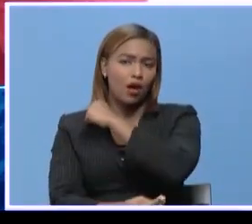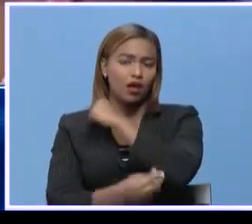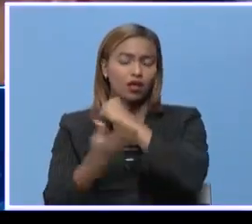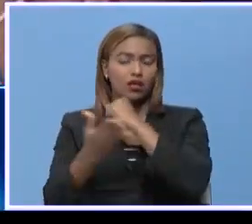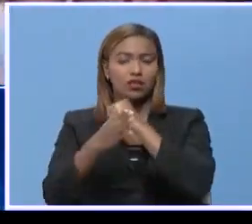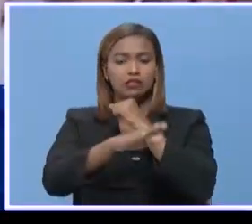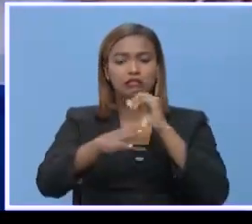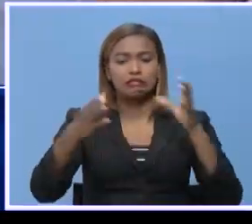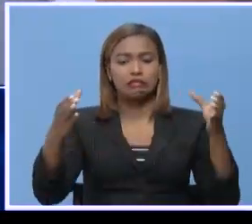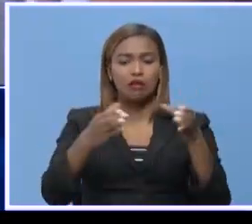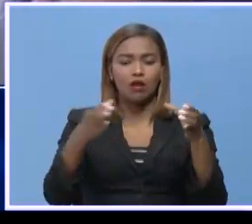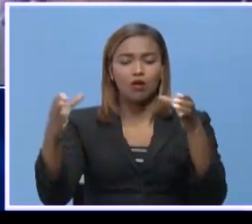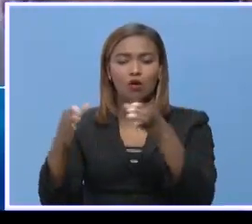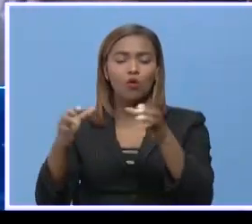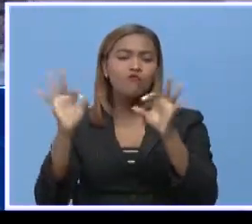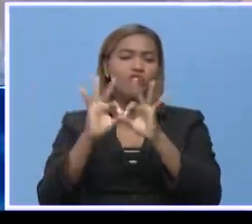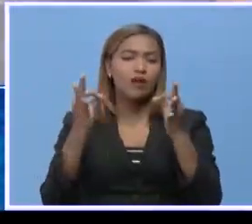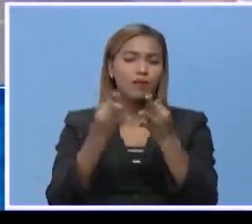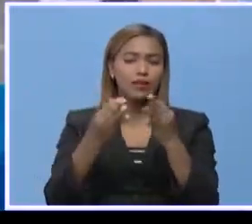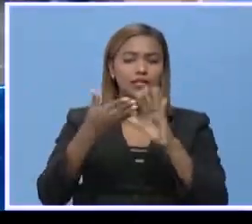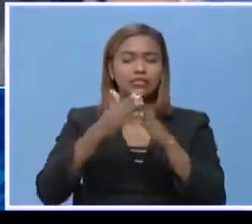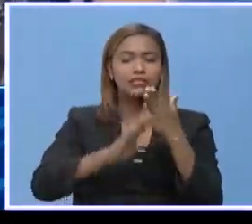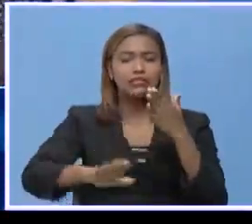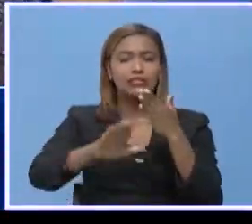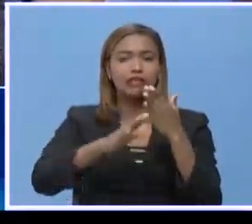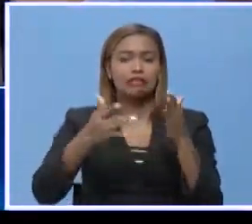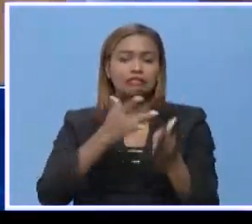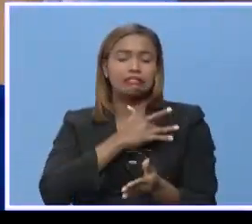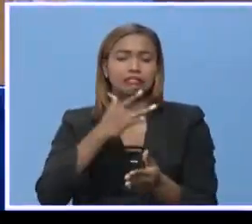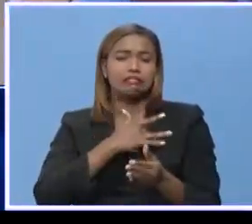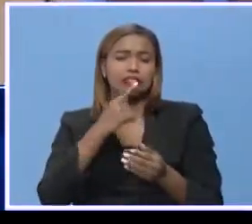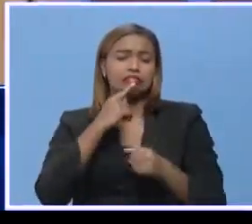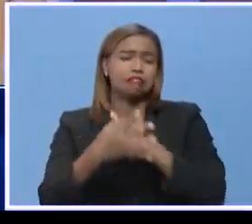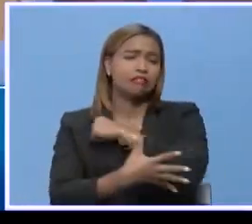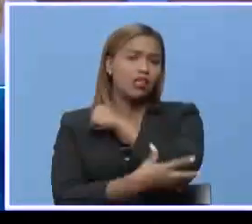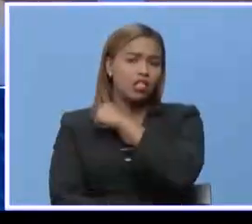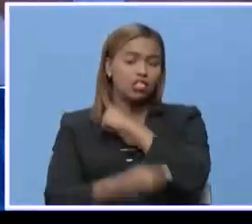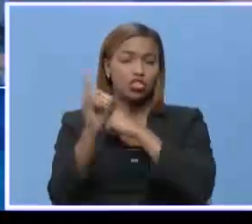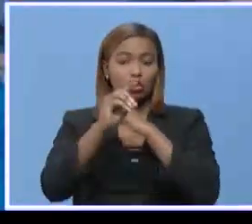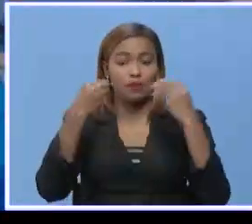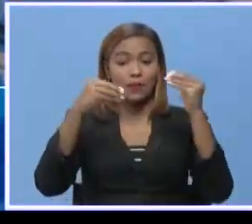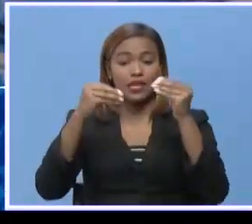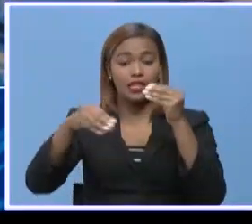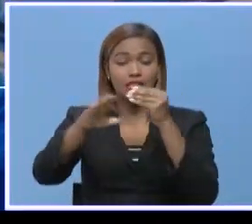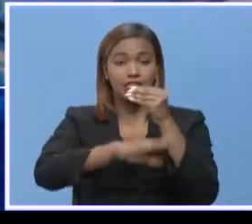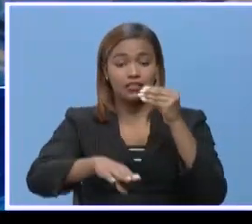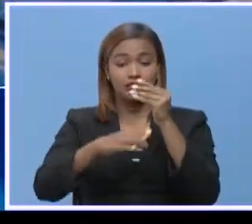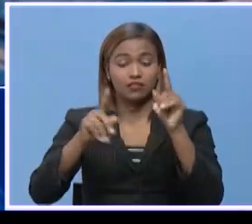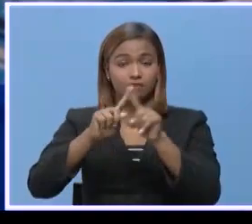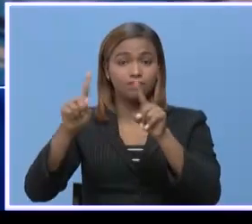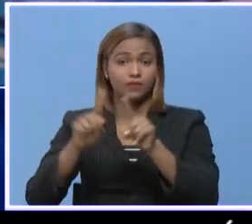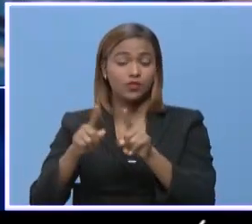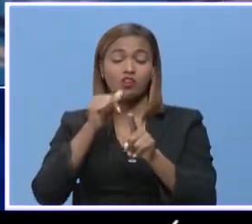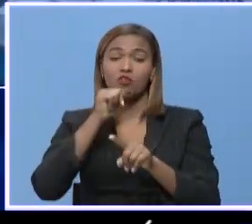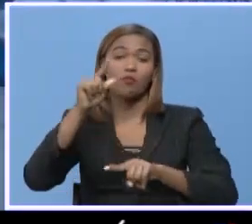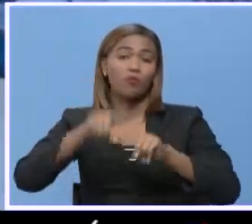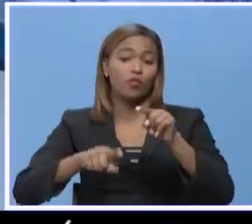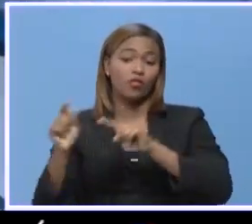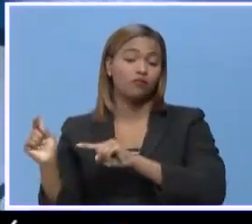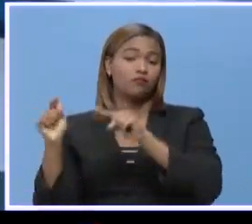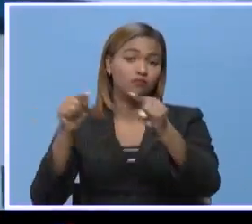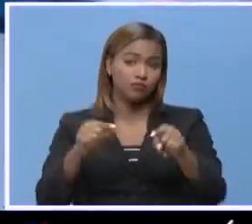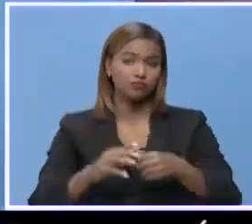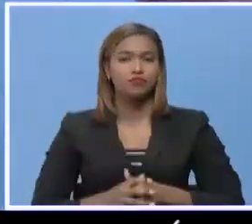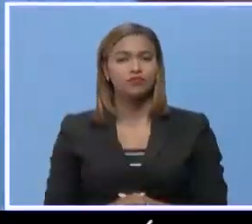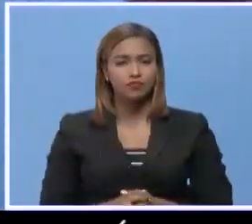como Batelles y familias de zonas muy deprimidas, donde los mercados de productores no pueden ser